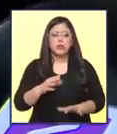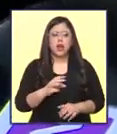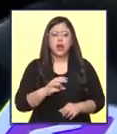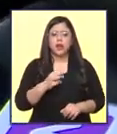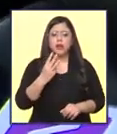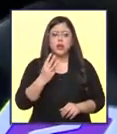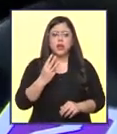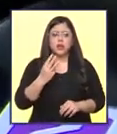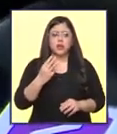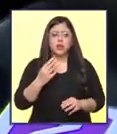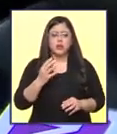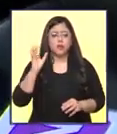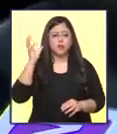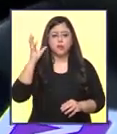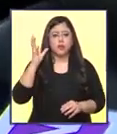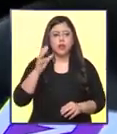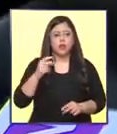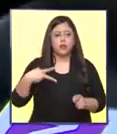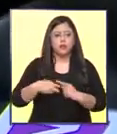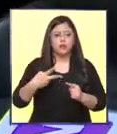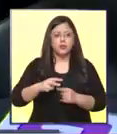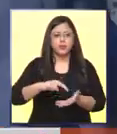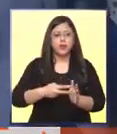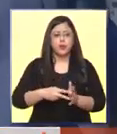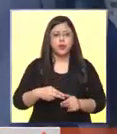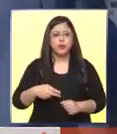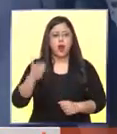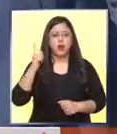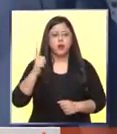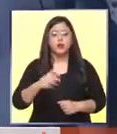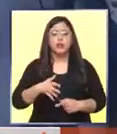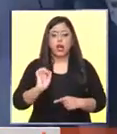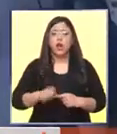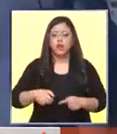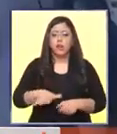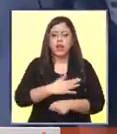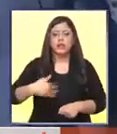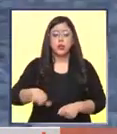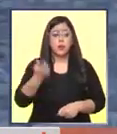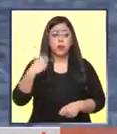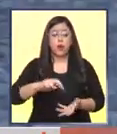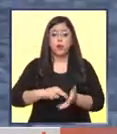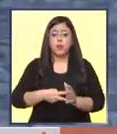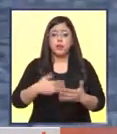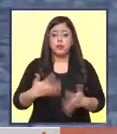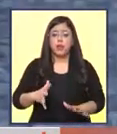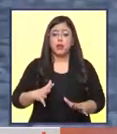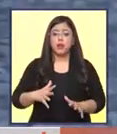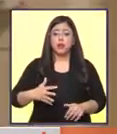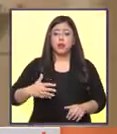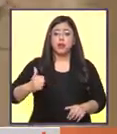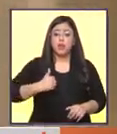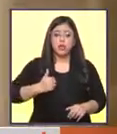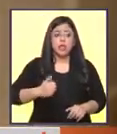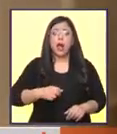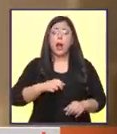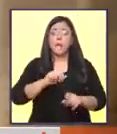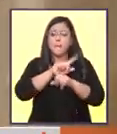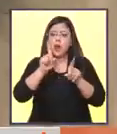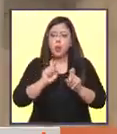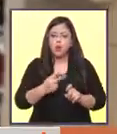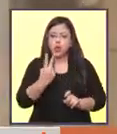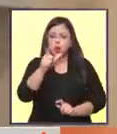de kinesiología. Y confirmaron la situación. El problema está en que la policía le preguntó a dos de las víctimas que ya fueron dadas de